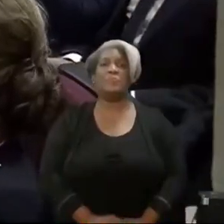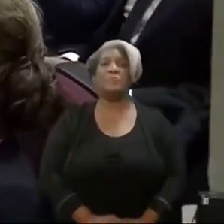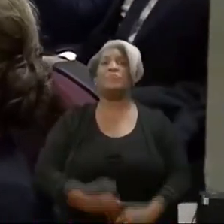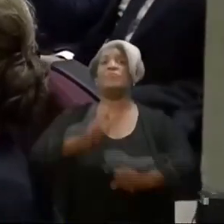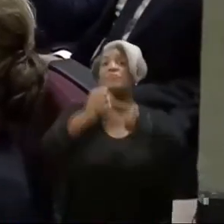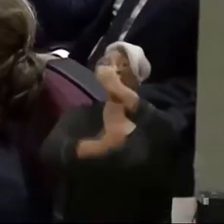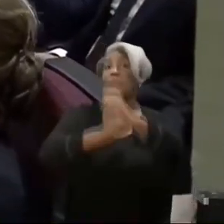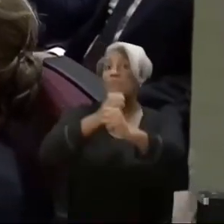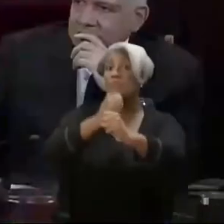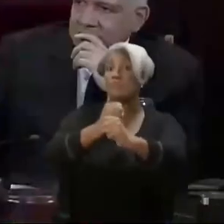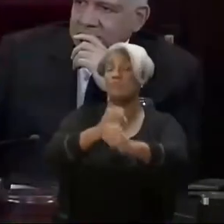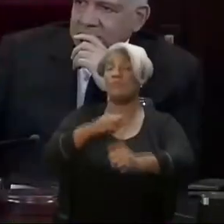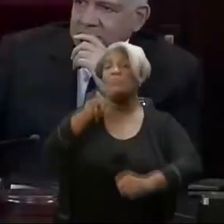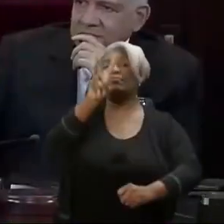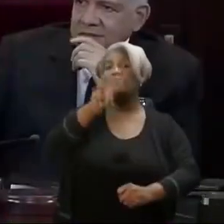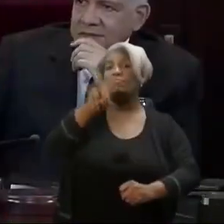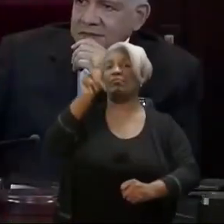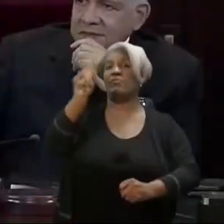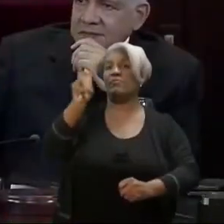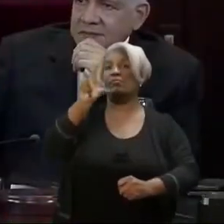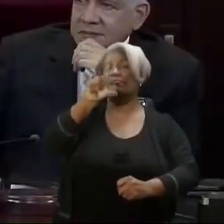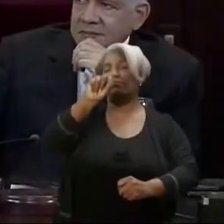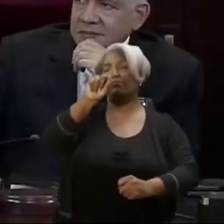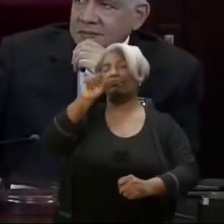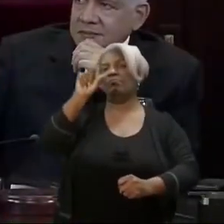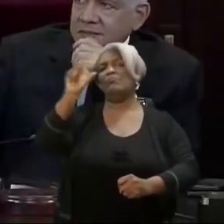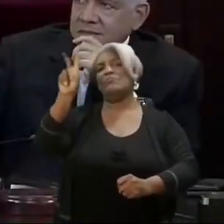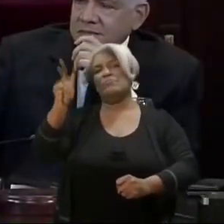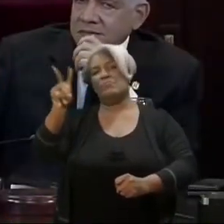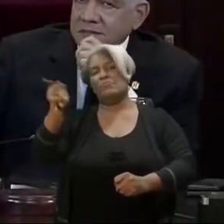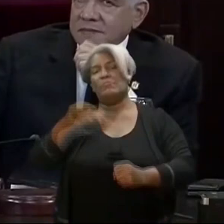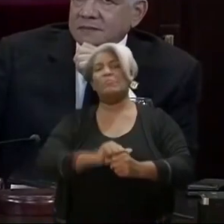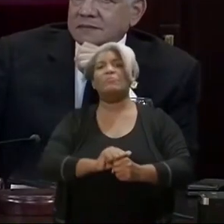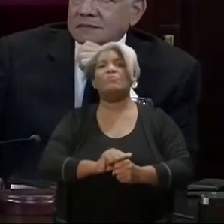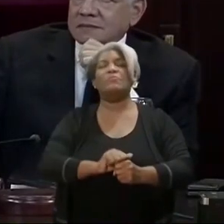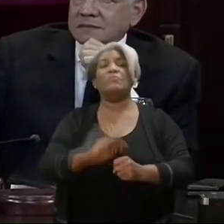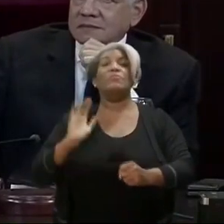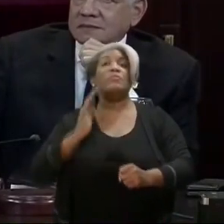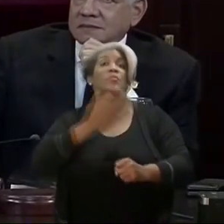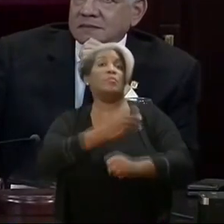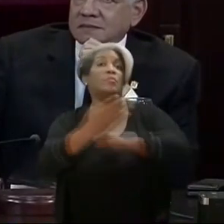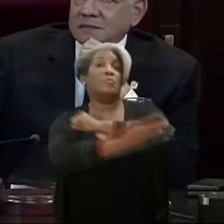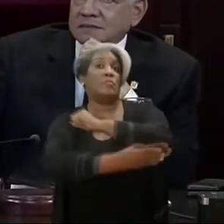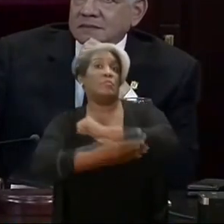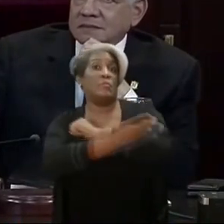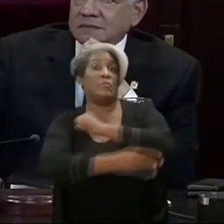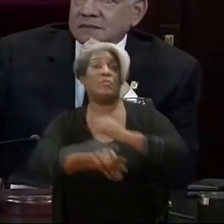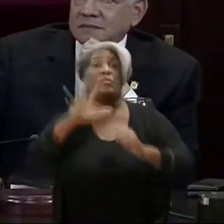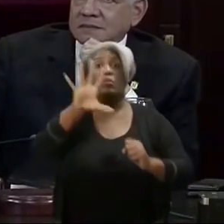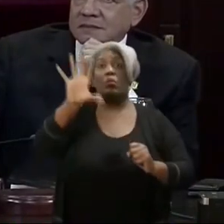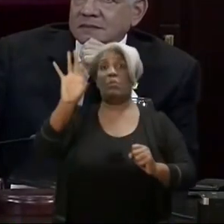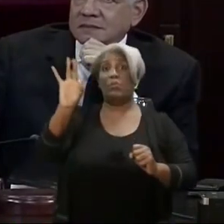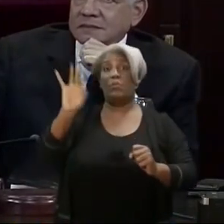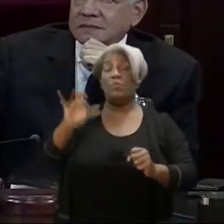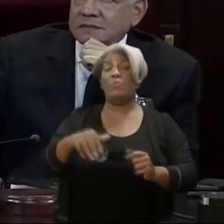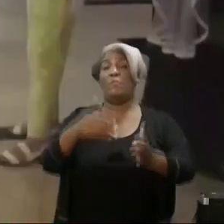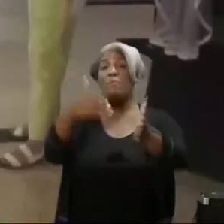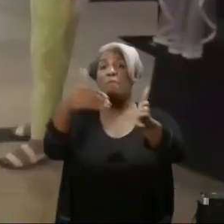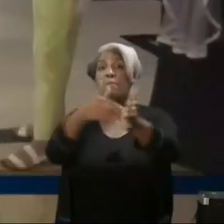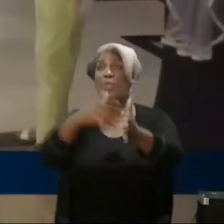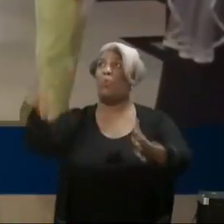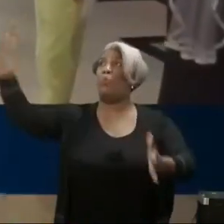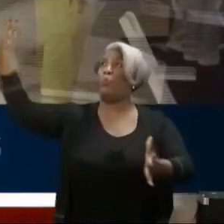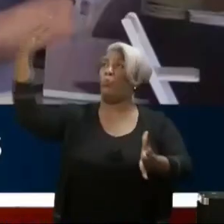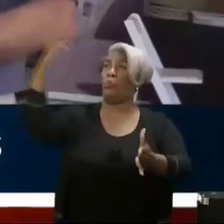en el año 2022 llegaron a nuestro país 59,458 vuelos un